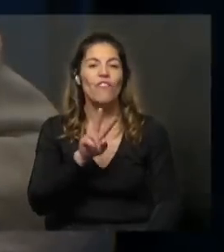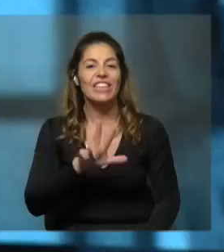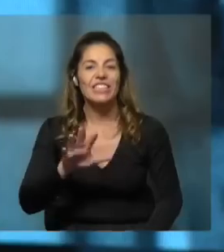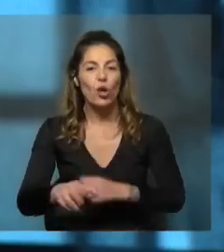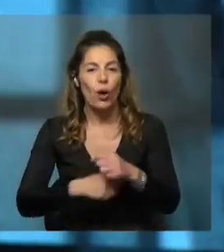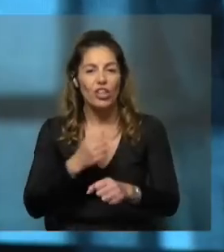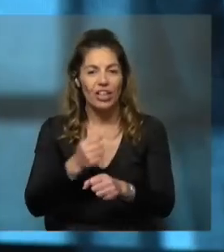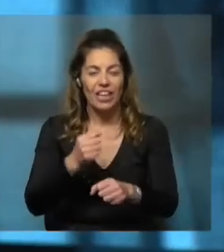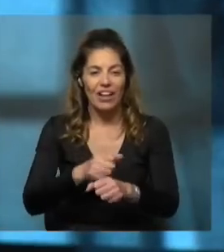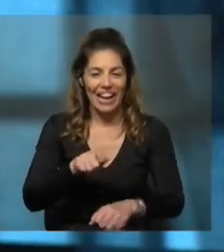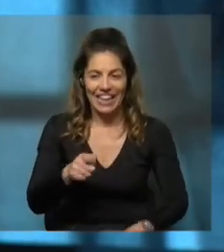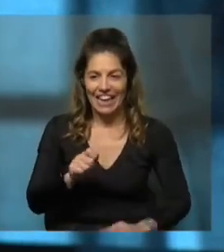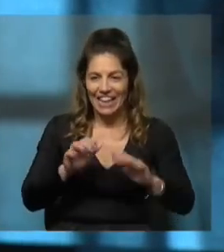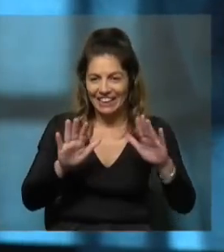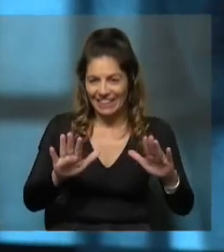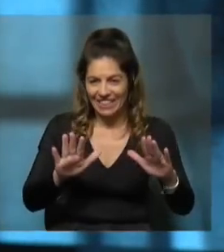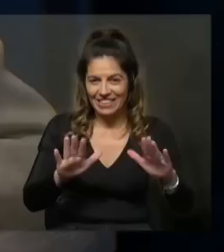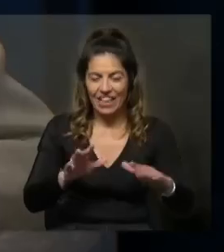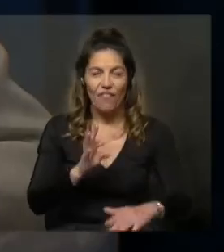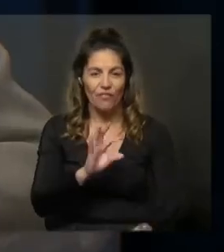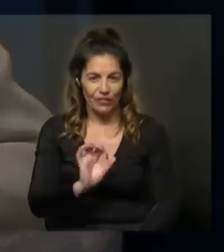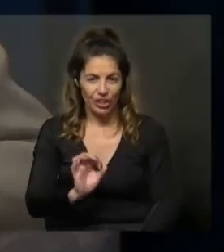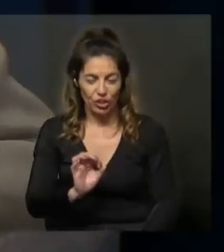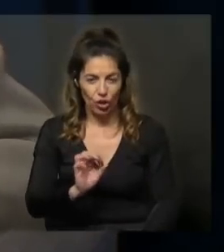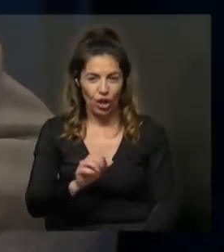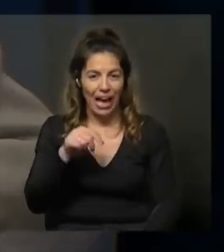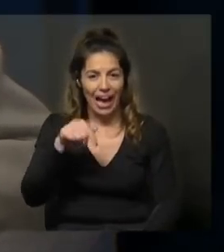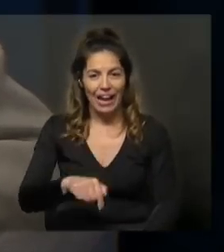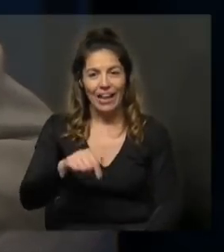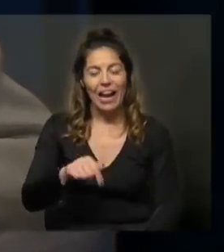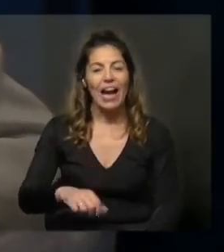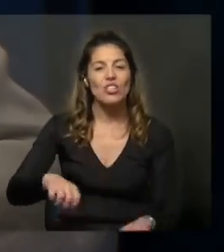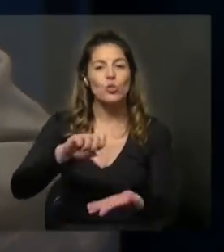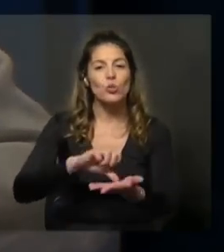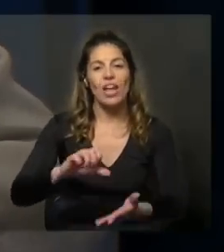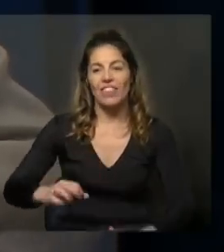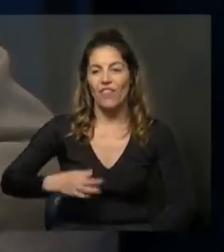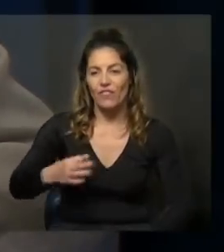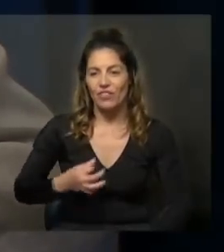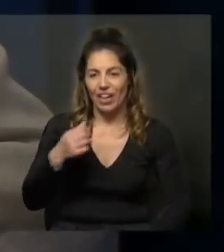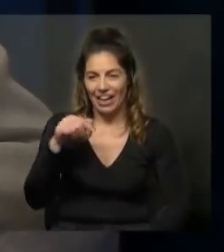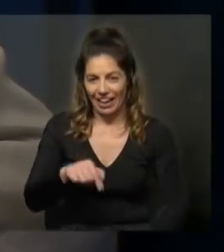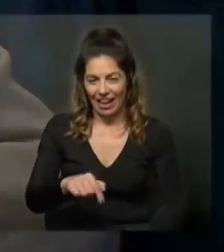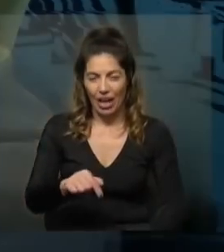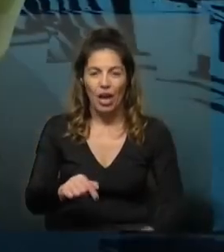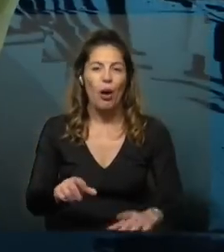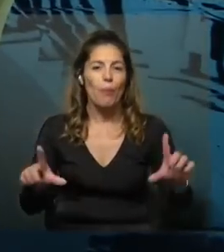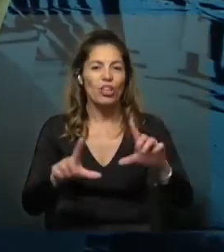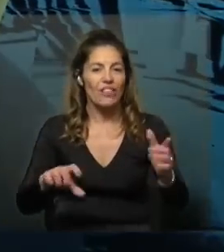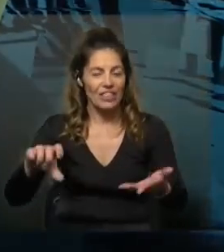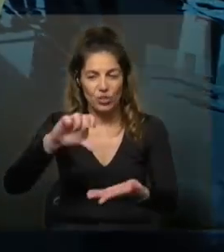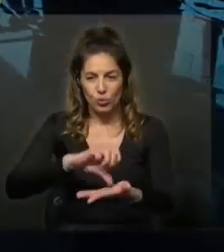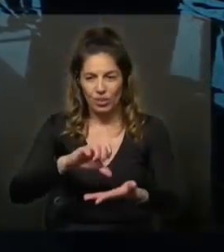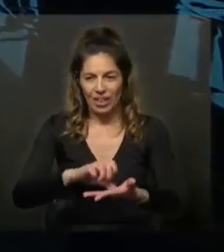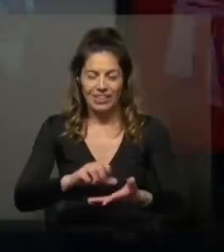desde calegrón hasta la mañana en casa Fito con todas las mañanas de Ciudad viva acá en esta casa por ciudad parte de